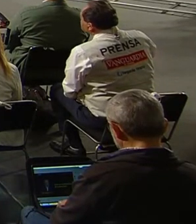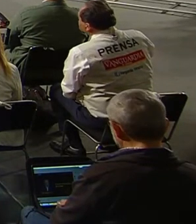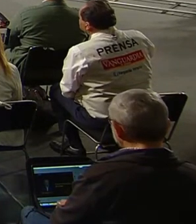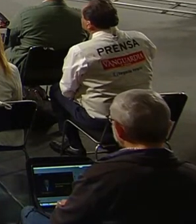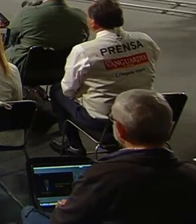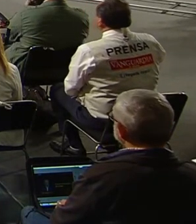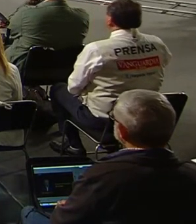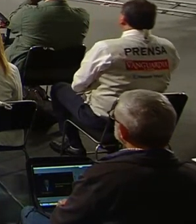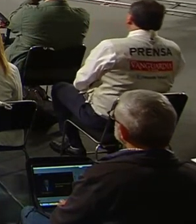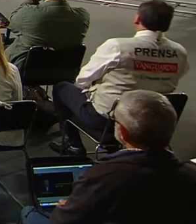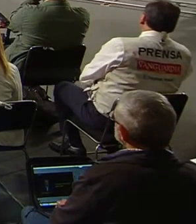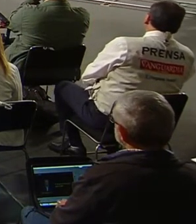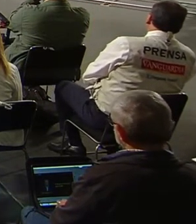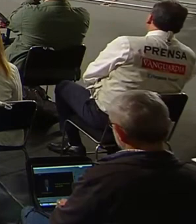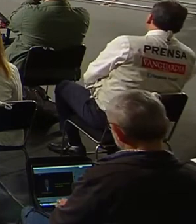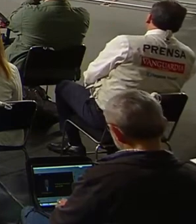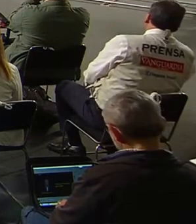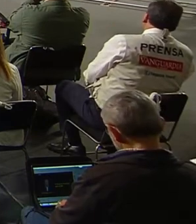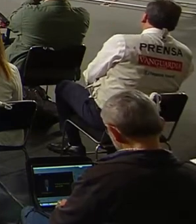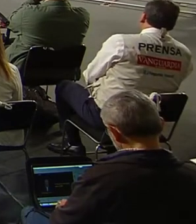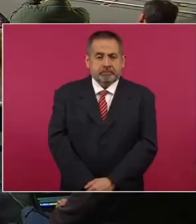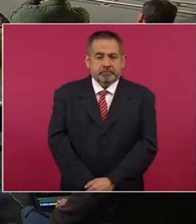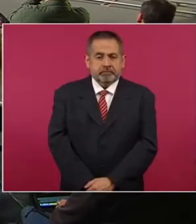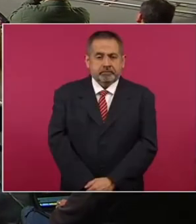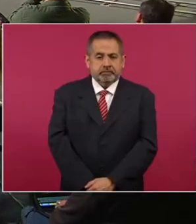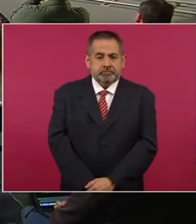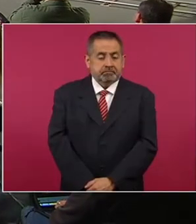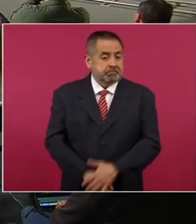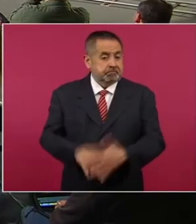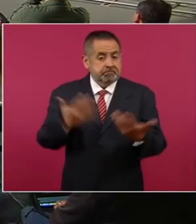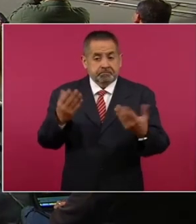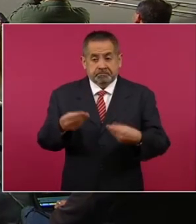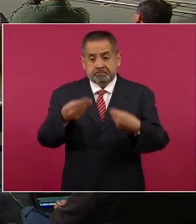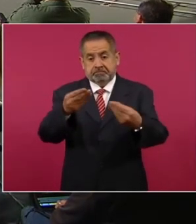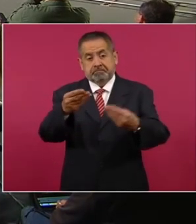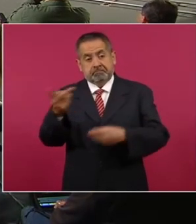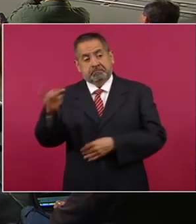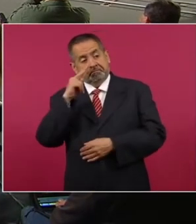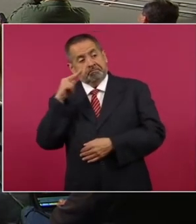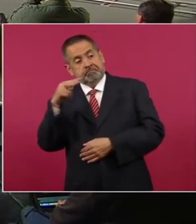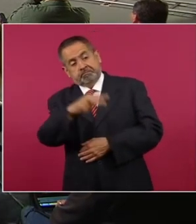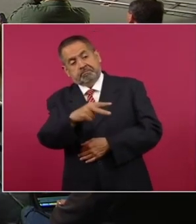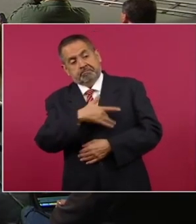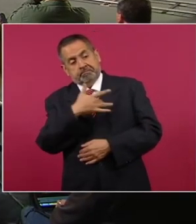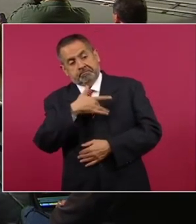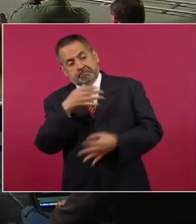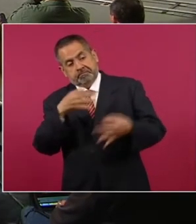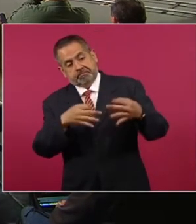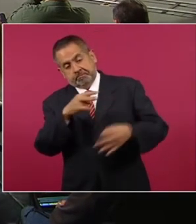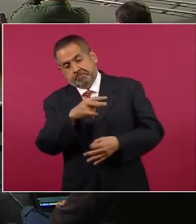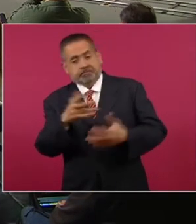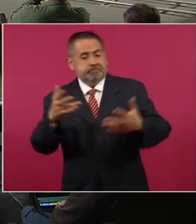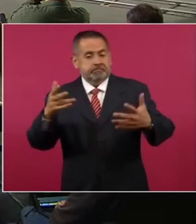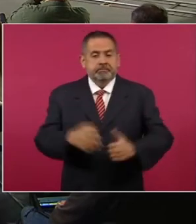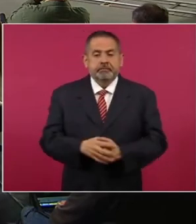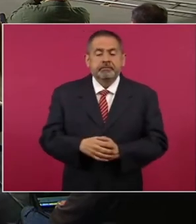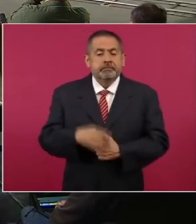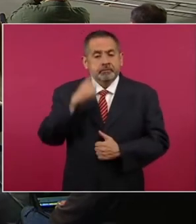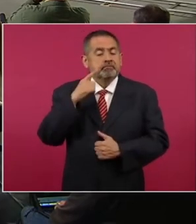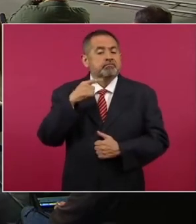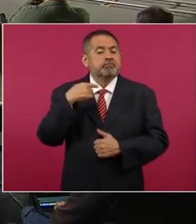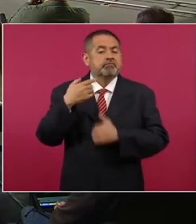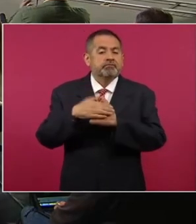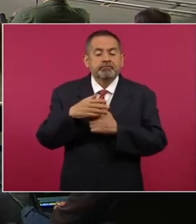Bueno, se los dejamos para que ustedes juzguen. Y vamos con la siguiente. The